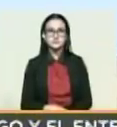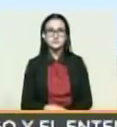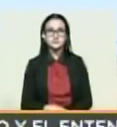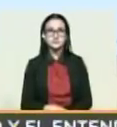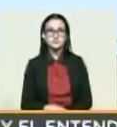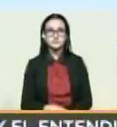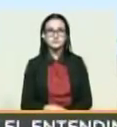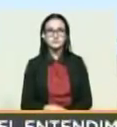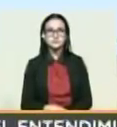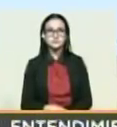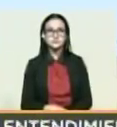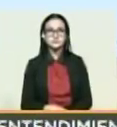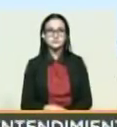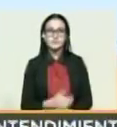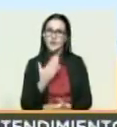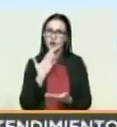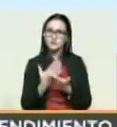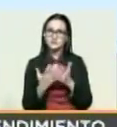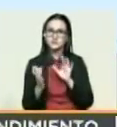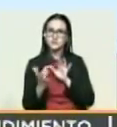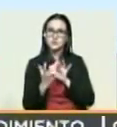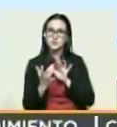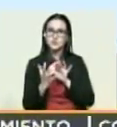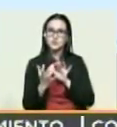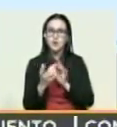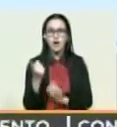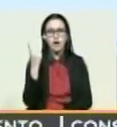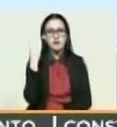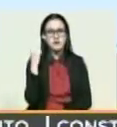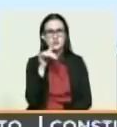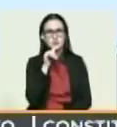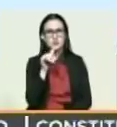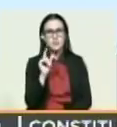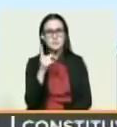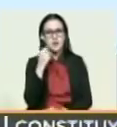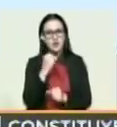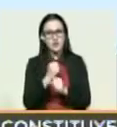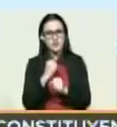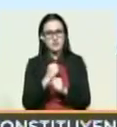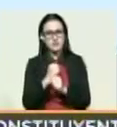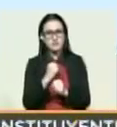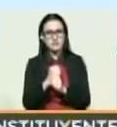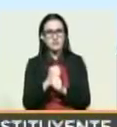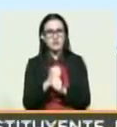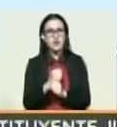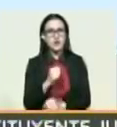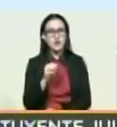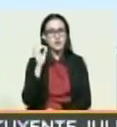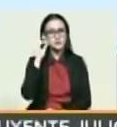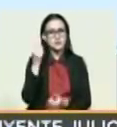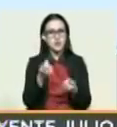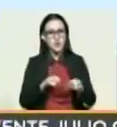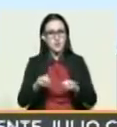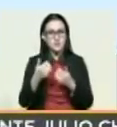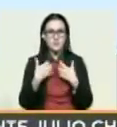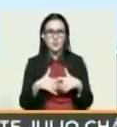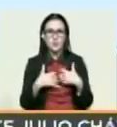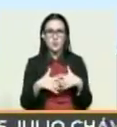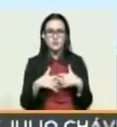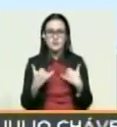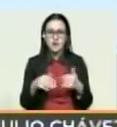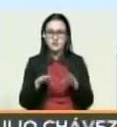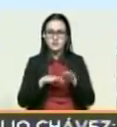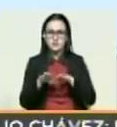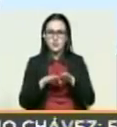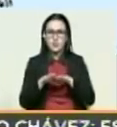gracias por el contacto tal como se anunció el día de ayer durante la primera jornada de trabajo del consejo de economía productiva este jueves